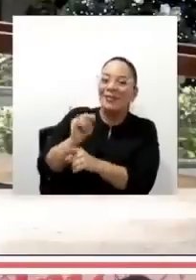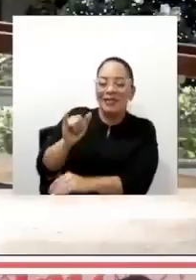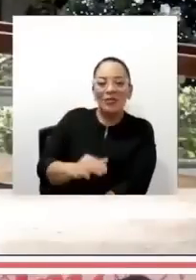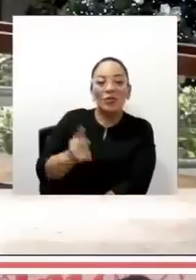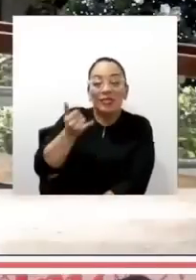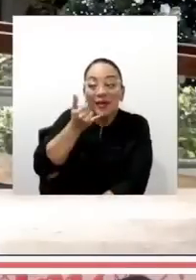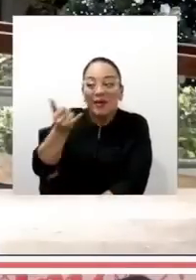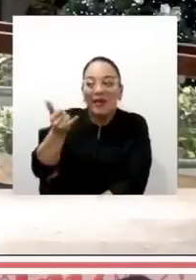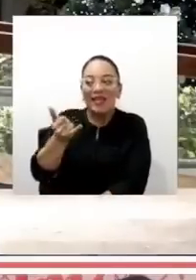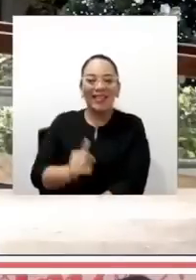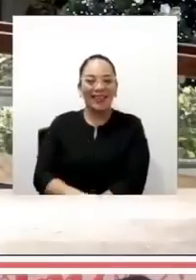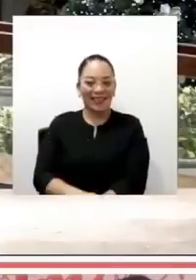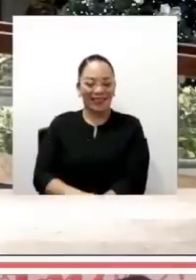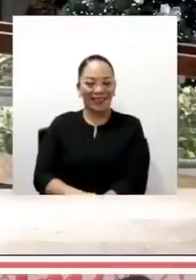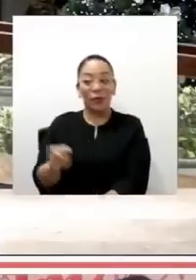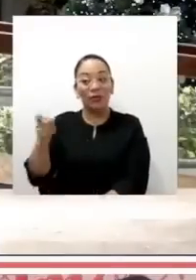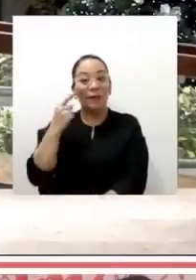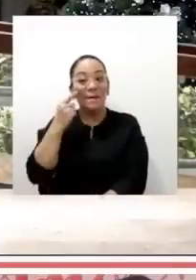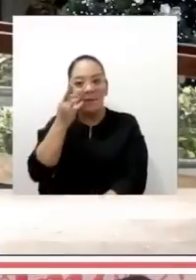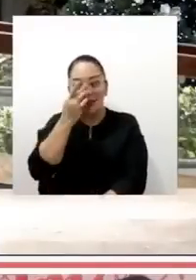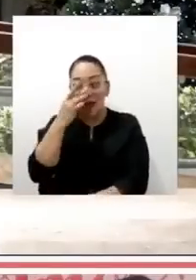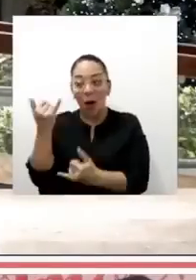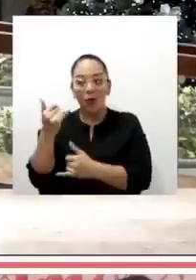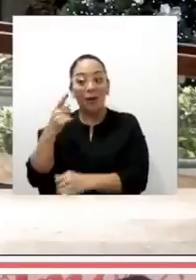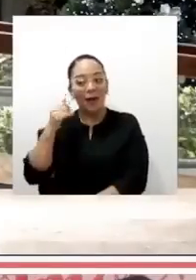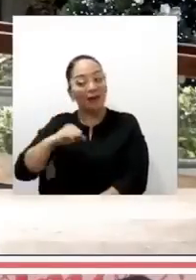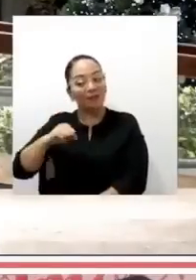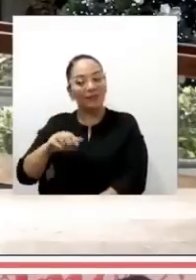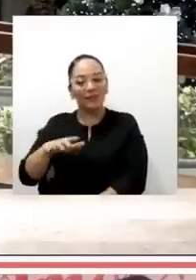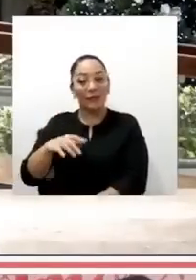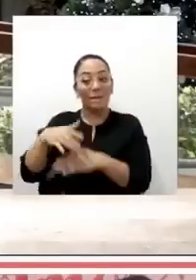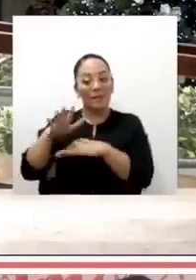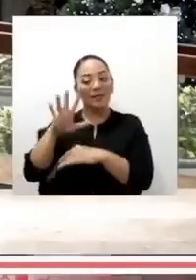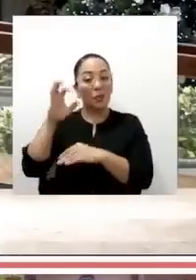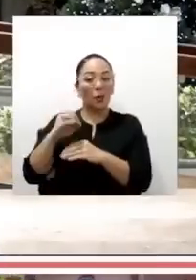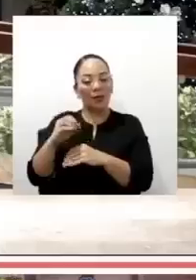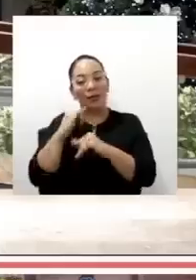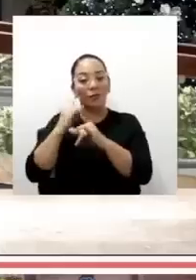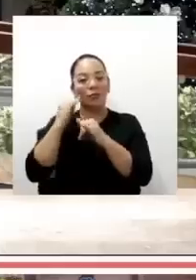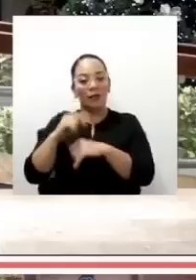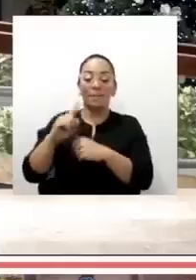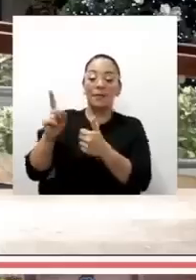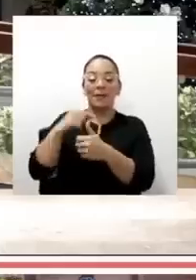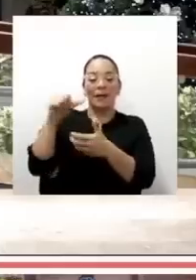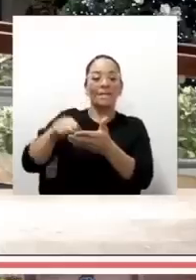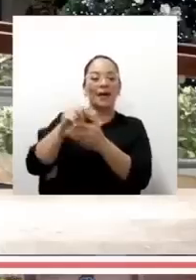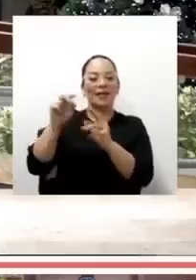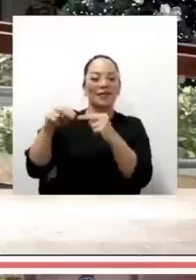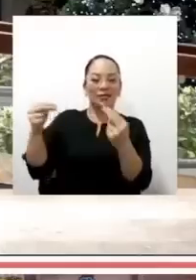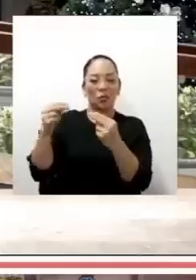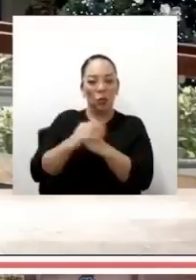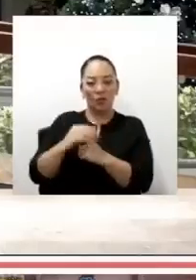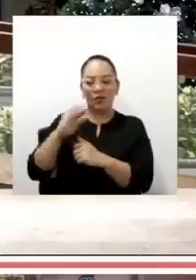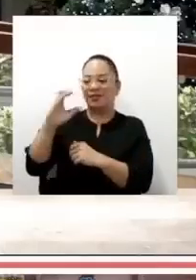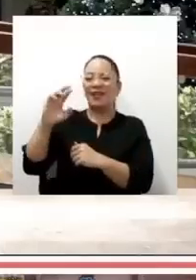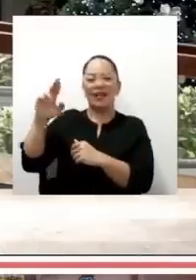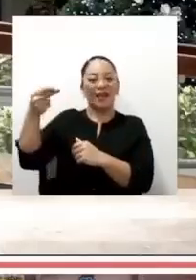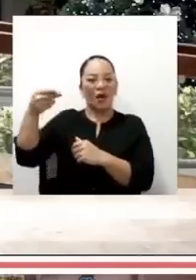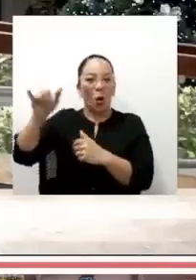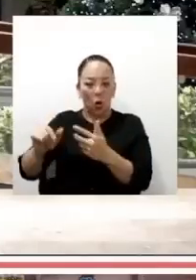llamadita. Ponele que ya van por 50 y tantas para la primera página de La Nación, CR